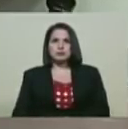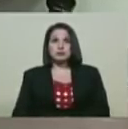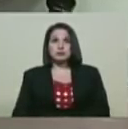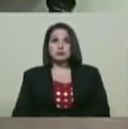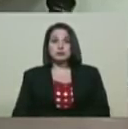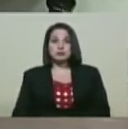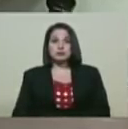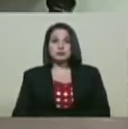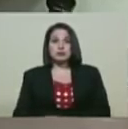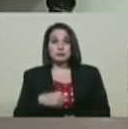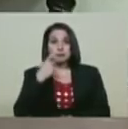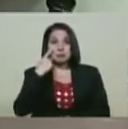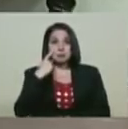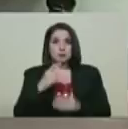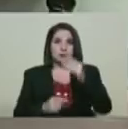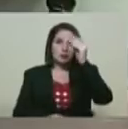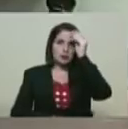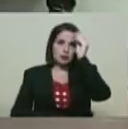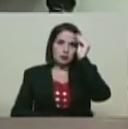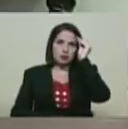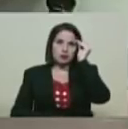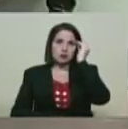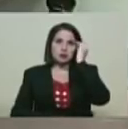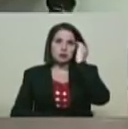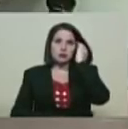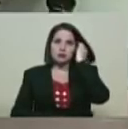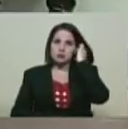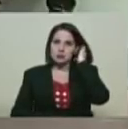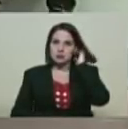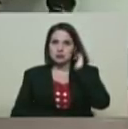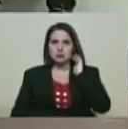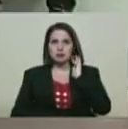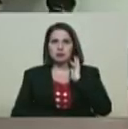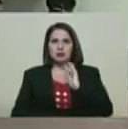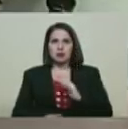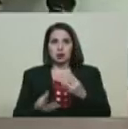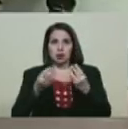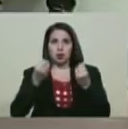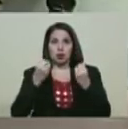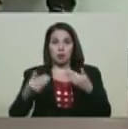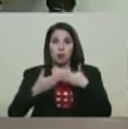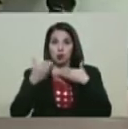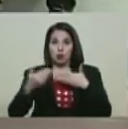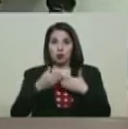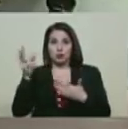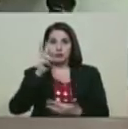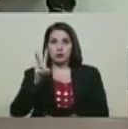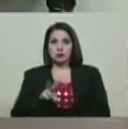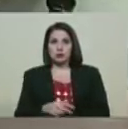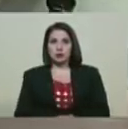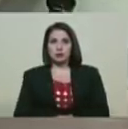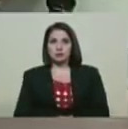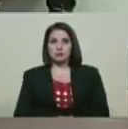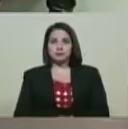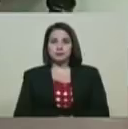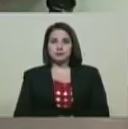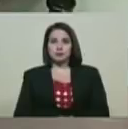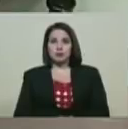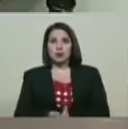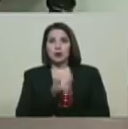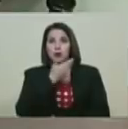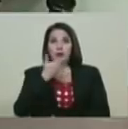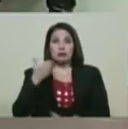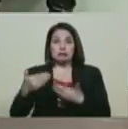Fíjense ustedes, esto es una guerra comunicacional contra Venezuela para justificar la